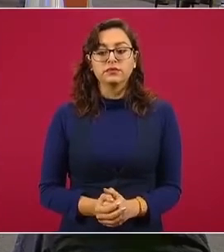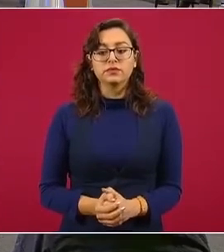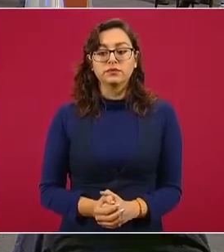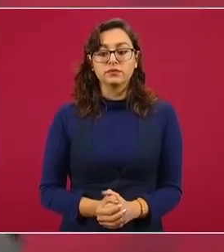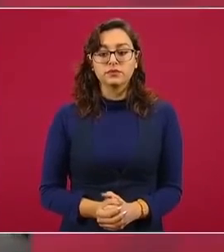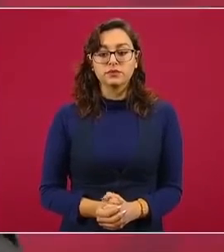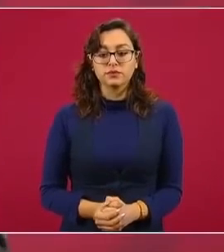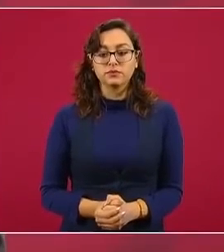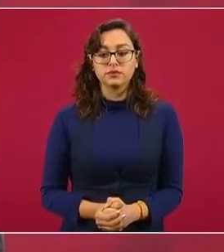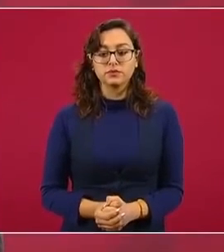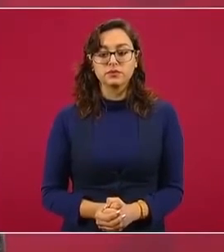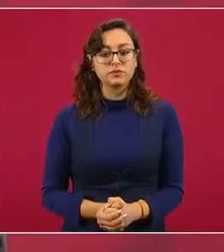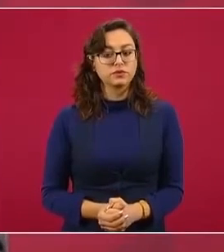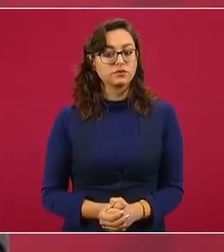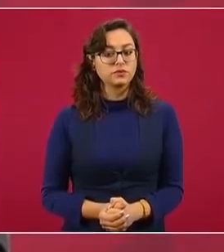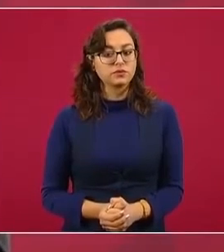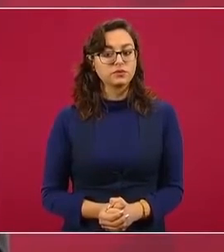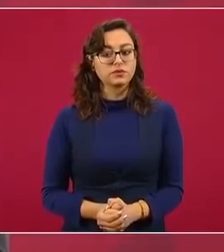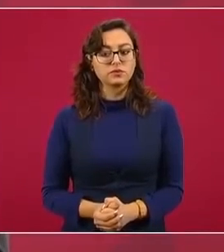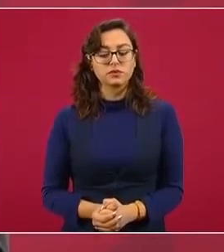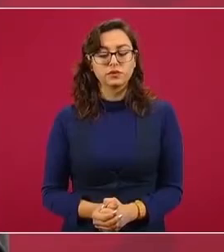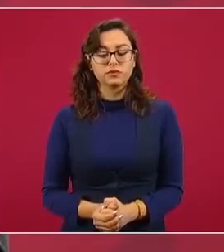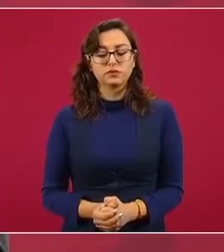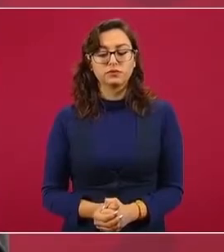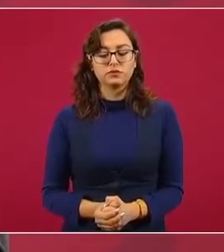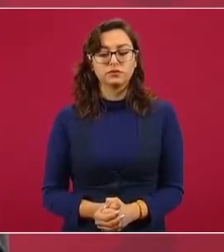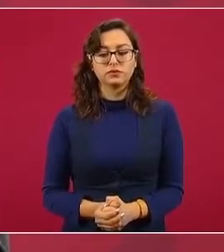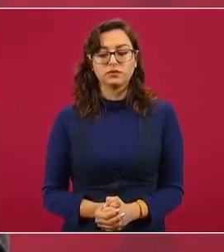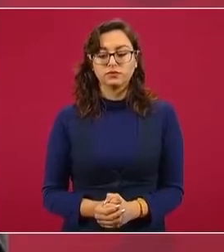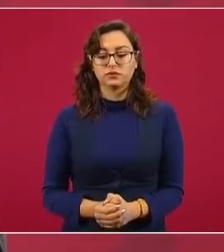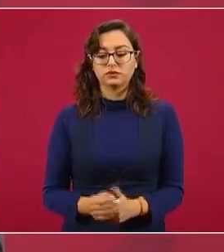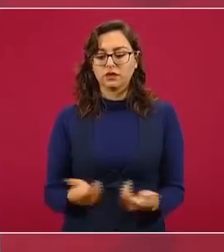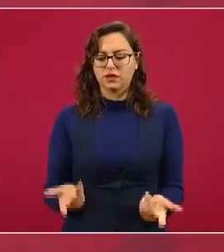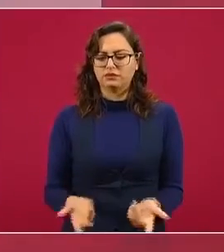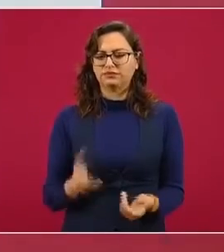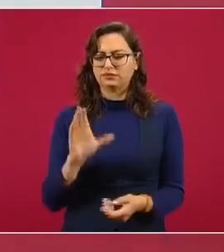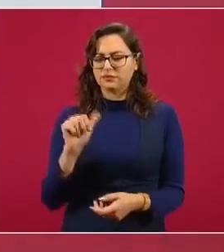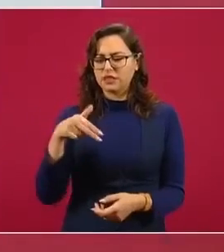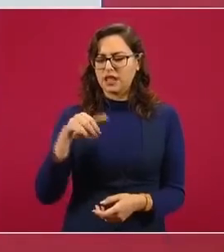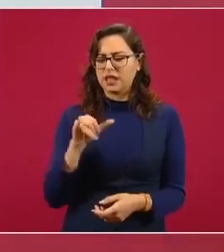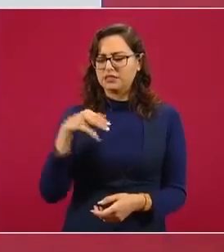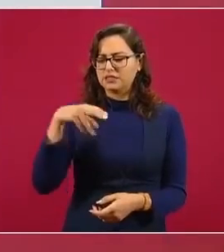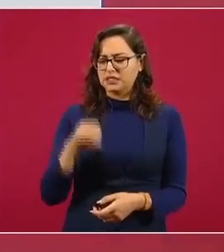Me refiero a CanSino en primer lugar, que ya está en curso. ¿Dónde estamos al día de hoy?